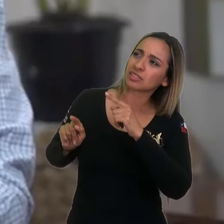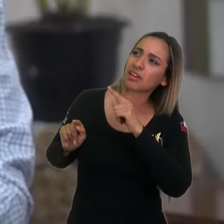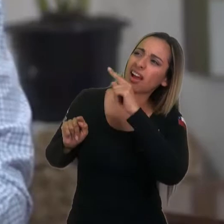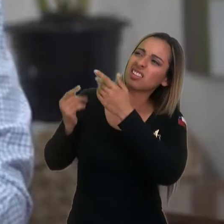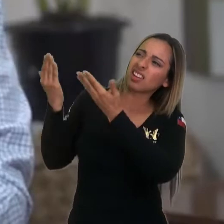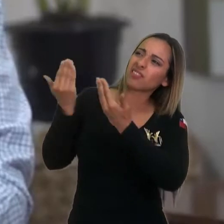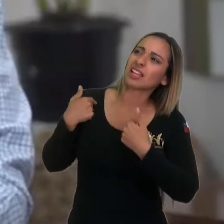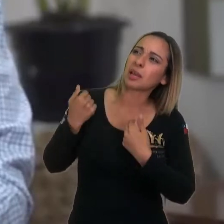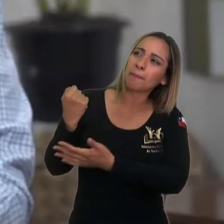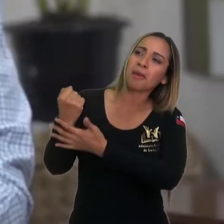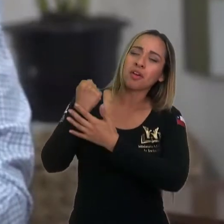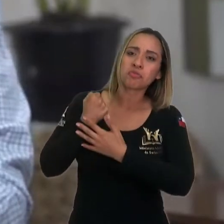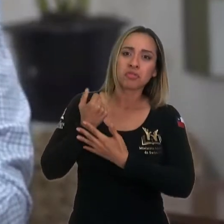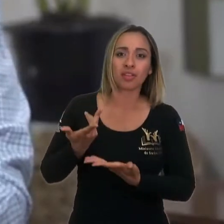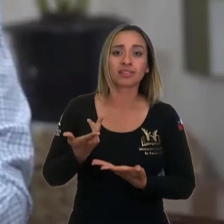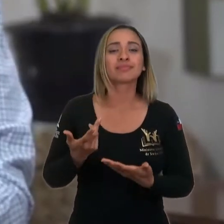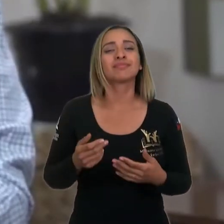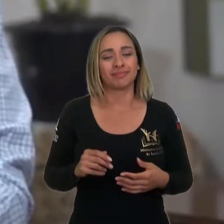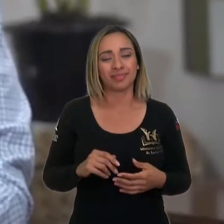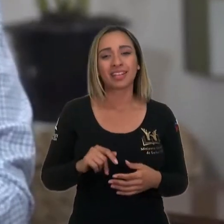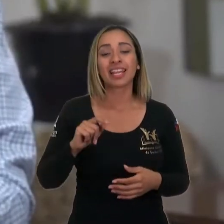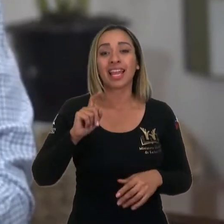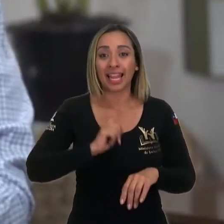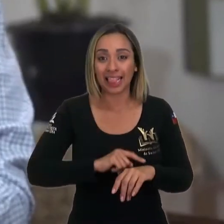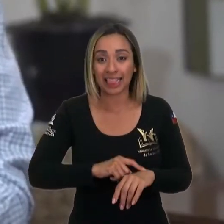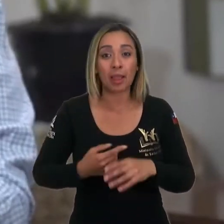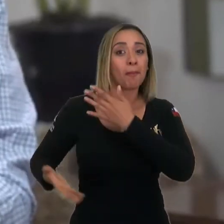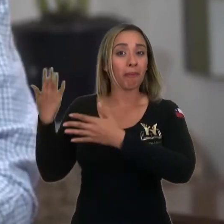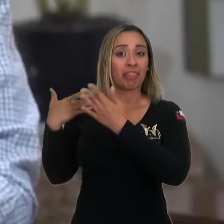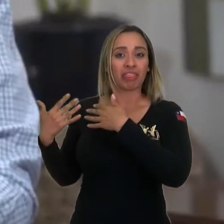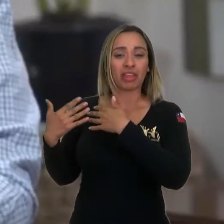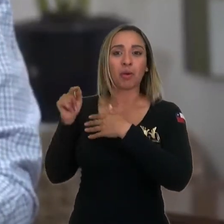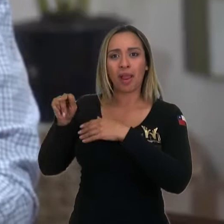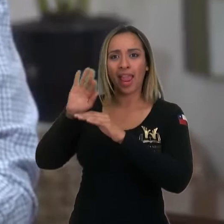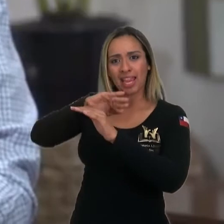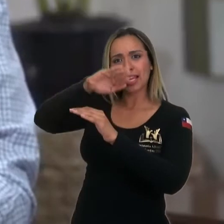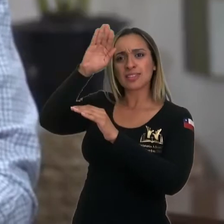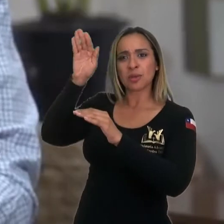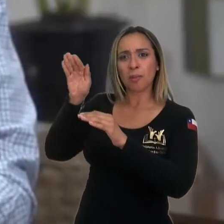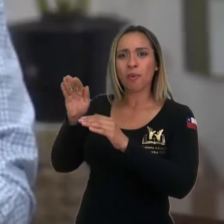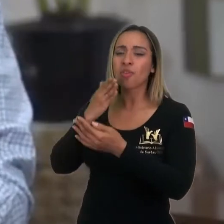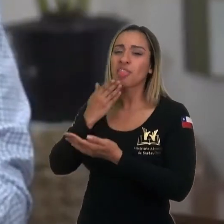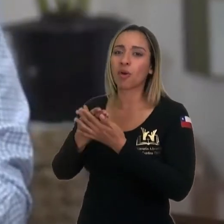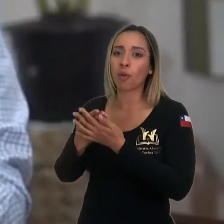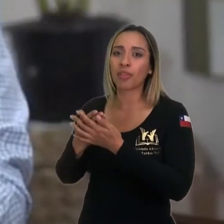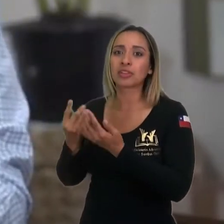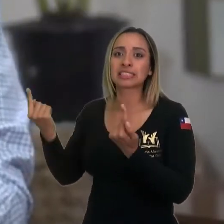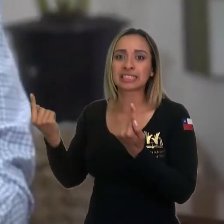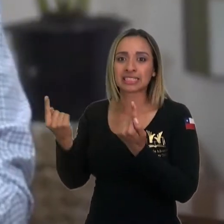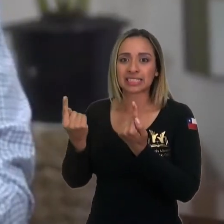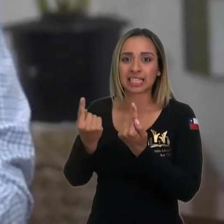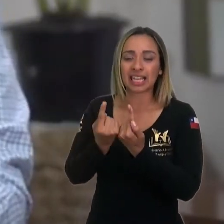vendrá mi socorro? Lo es que en los tiempos de Israel, en esos montes, mientras se aproximaban de Jerusalén,